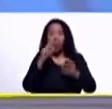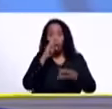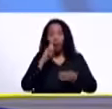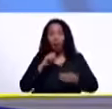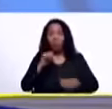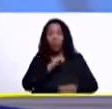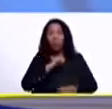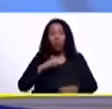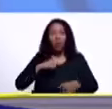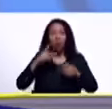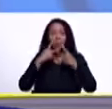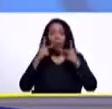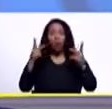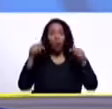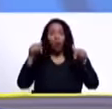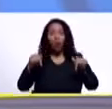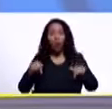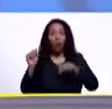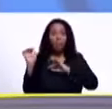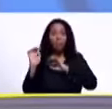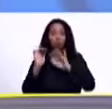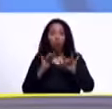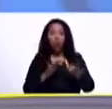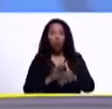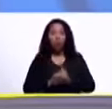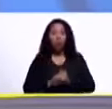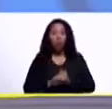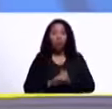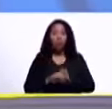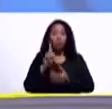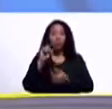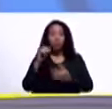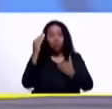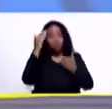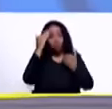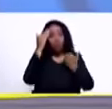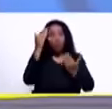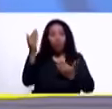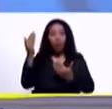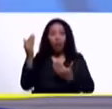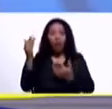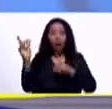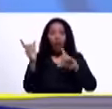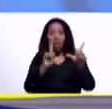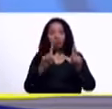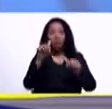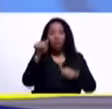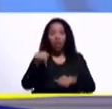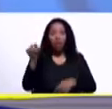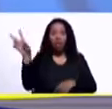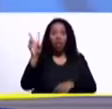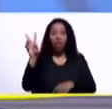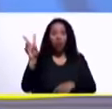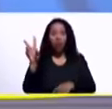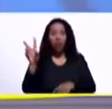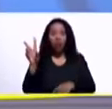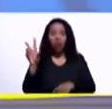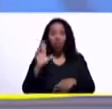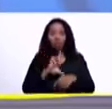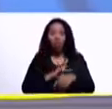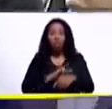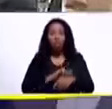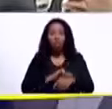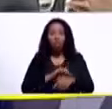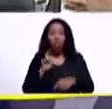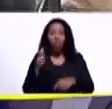y públicos presentes. También saludo a las televisoras del país, al doctor Gustavo